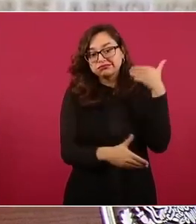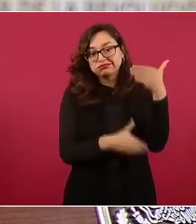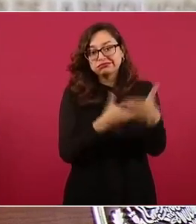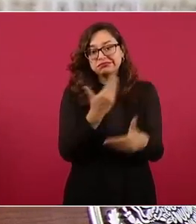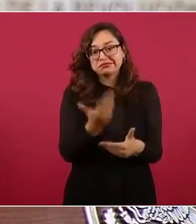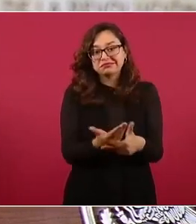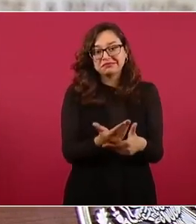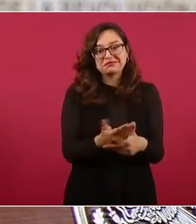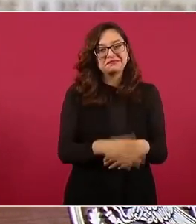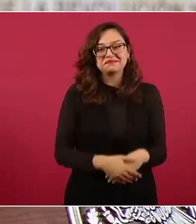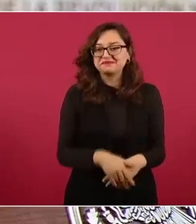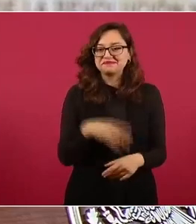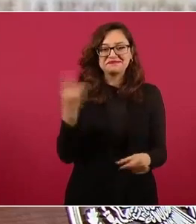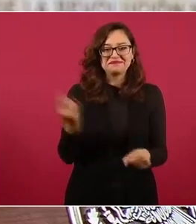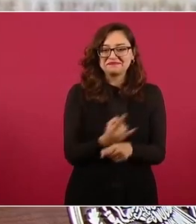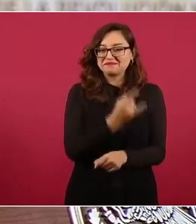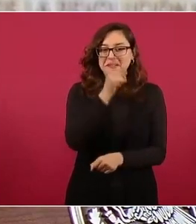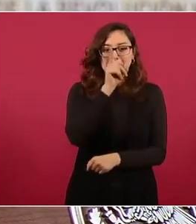era menor